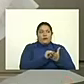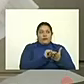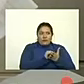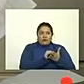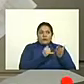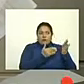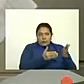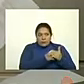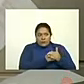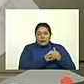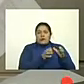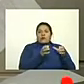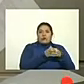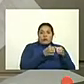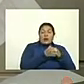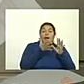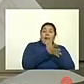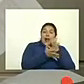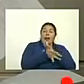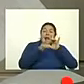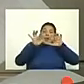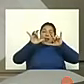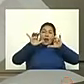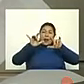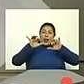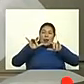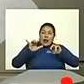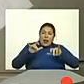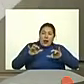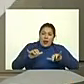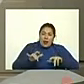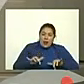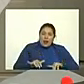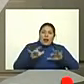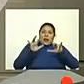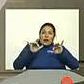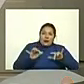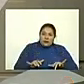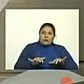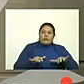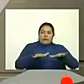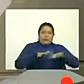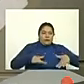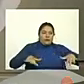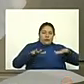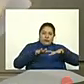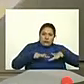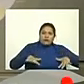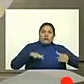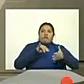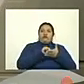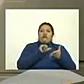Habla de su equipo de asesores, de la naturaleza de la gestión, las inversiones y gastos que tendría que